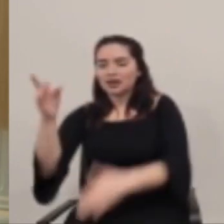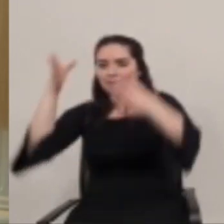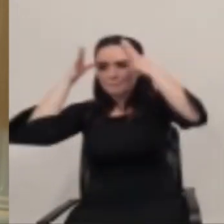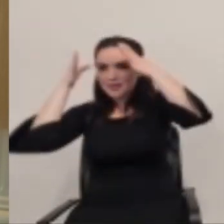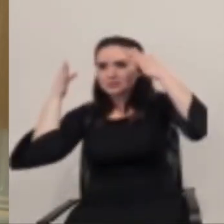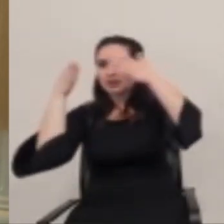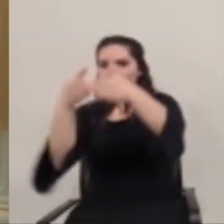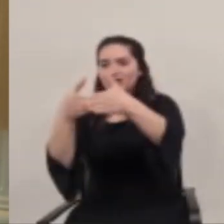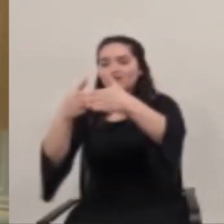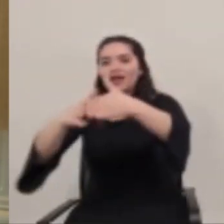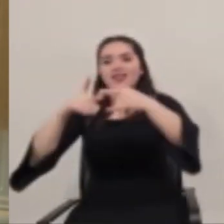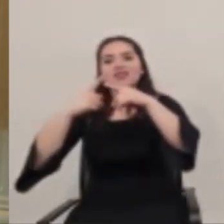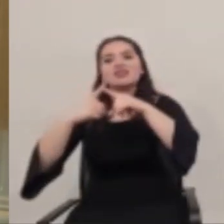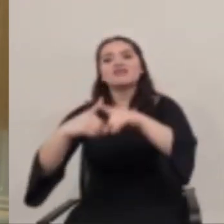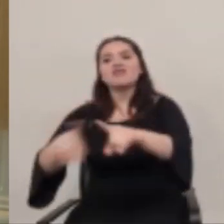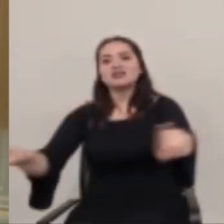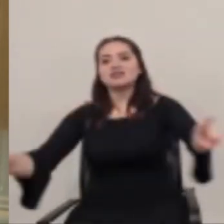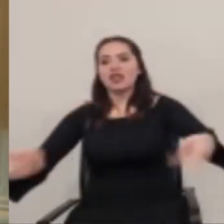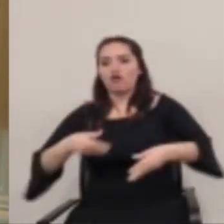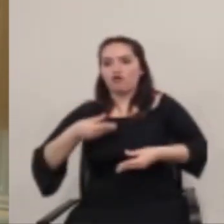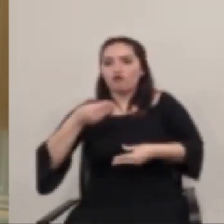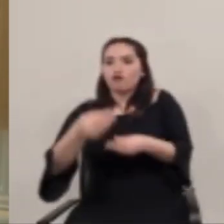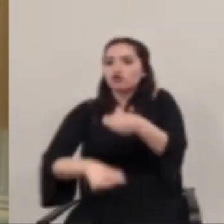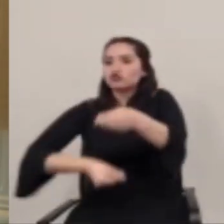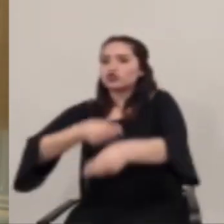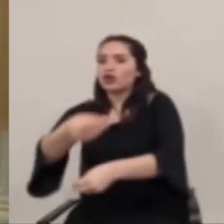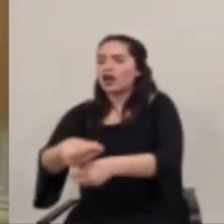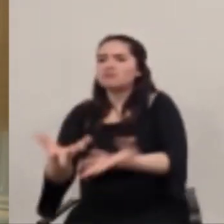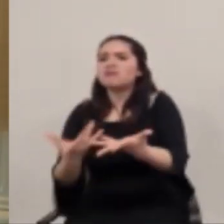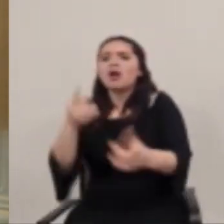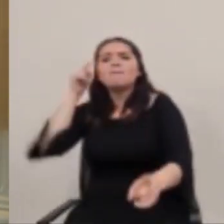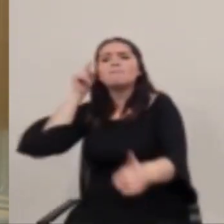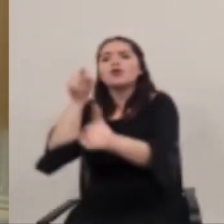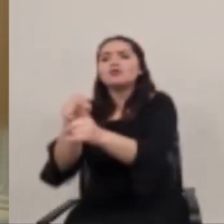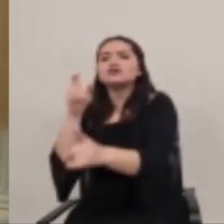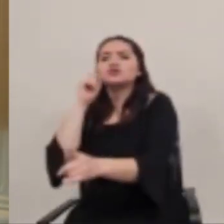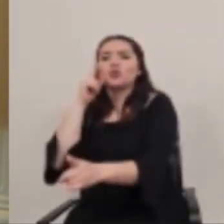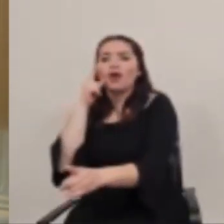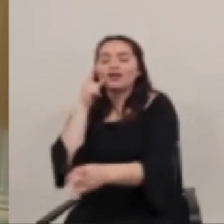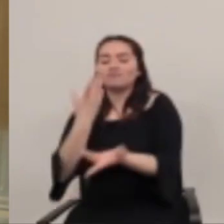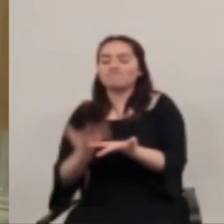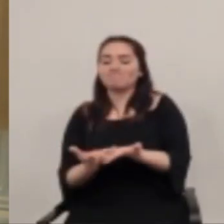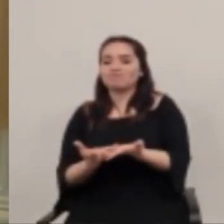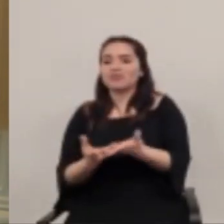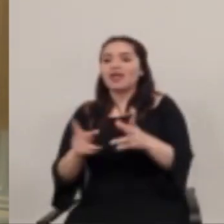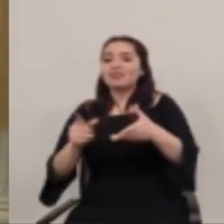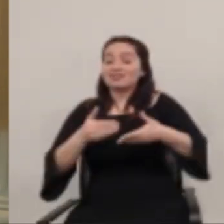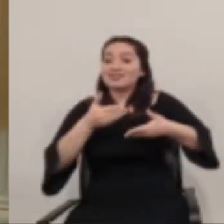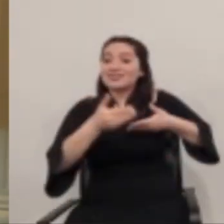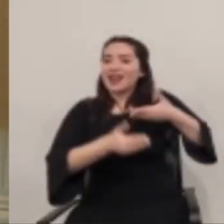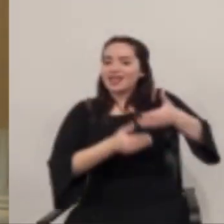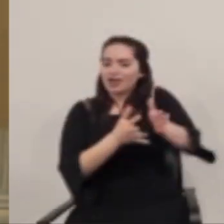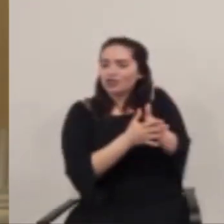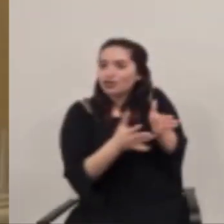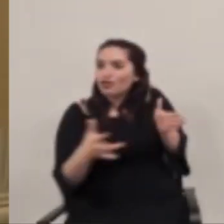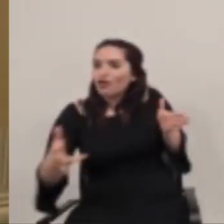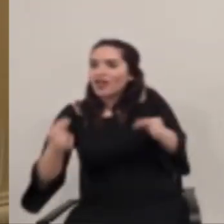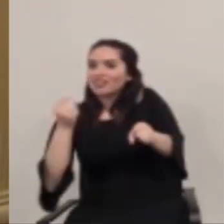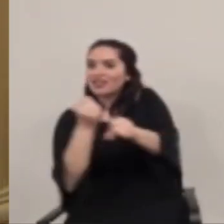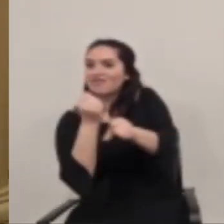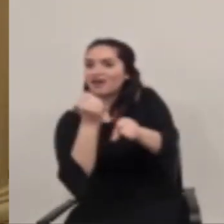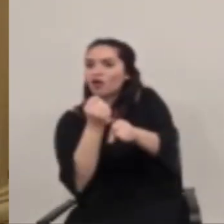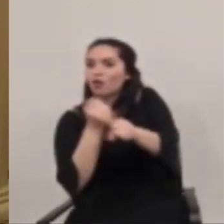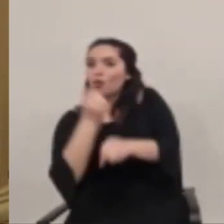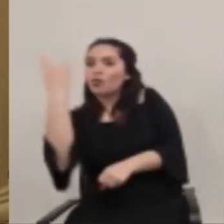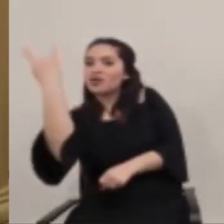de la diversidad funcional, con el propósito de abordar la trayectoria de trabajo de la Universidad de Chile en